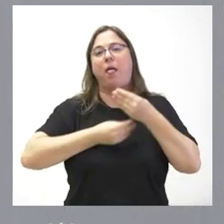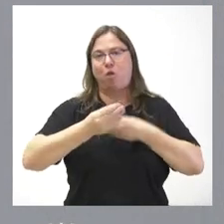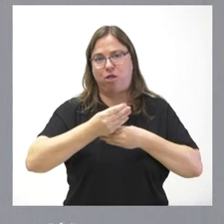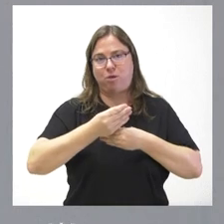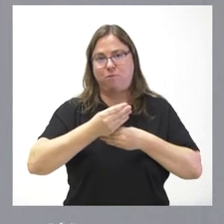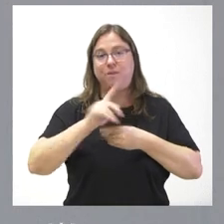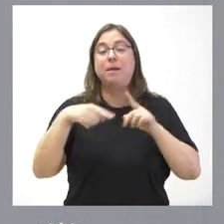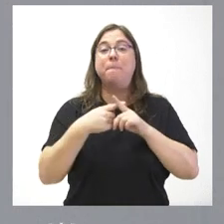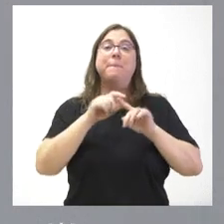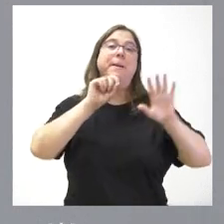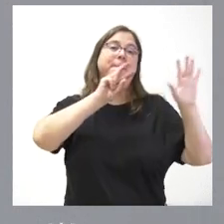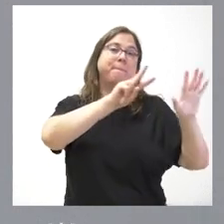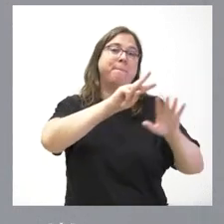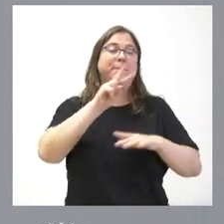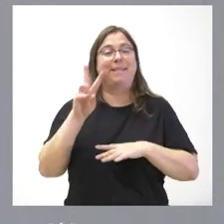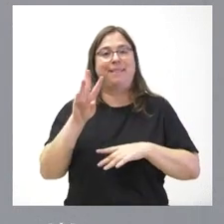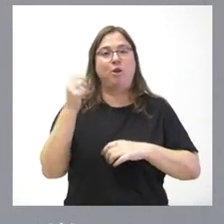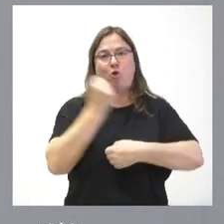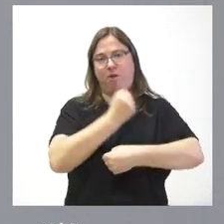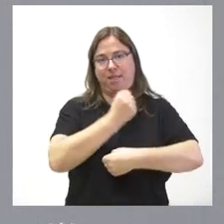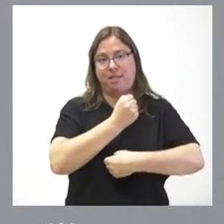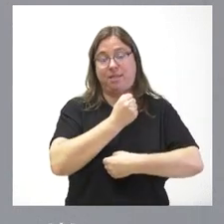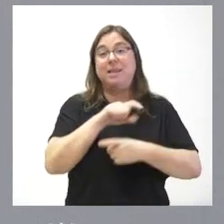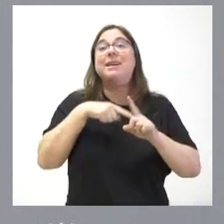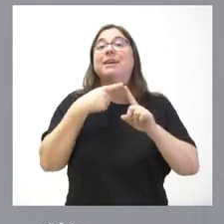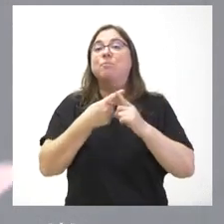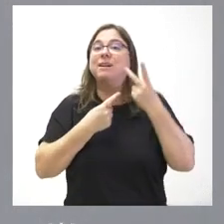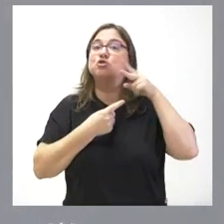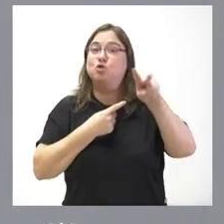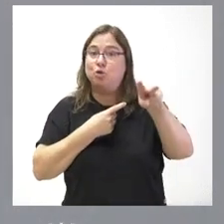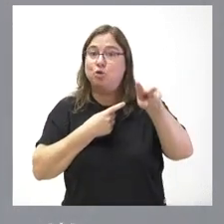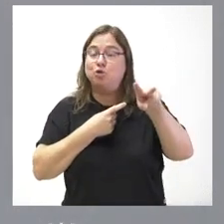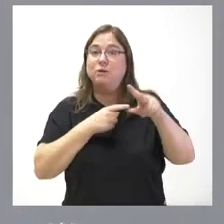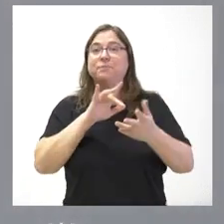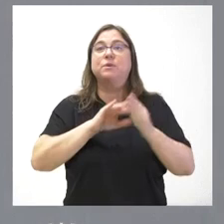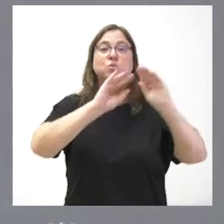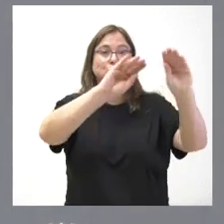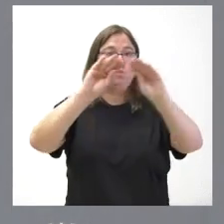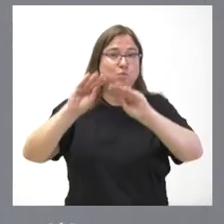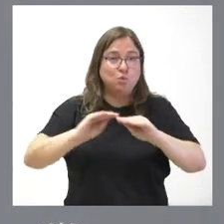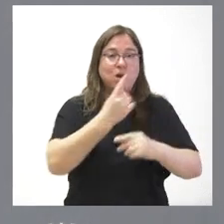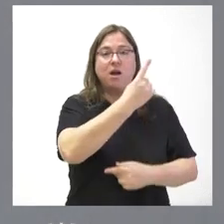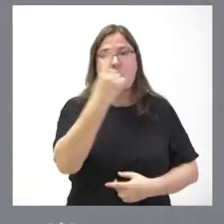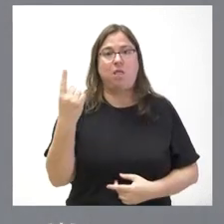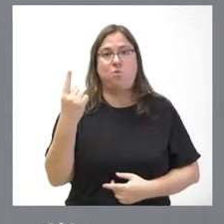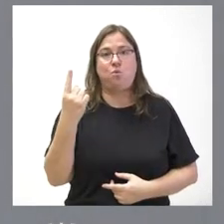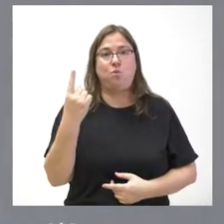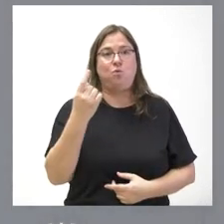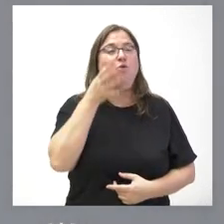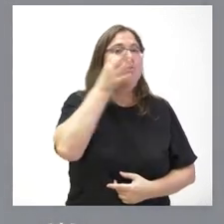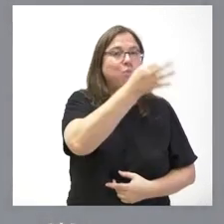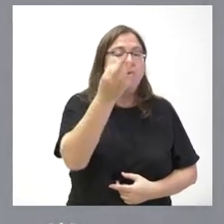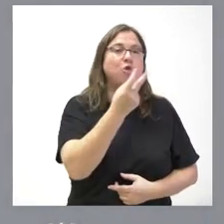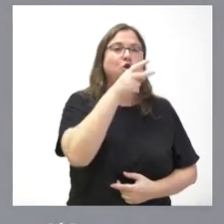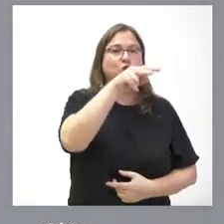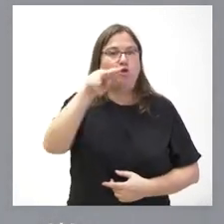y 25 y diciembre en actividad del señor a esto hay que añadir los dos días festivos que corresponden a cada uno de los municipios de Castilla